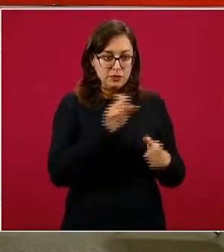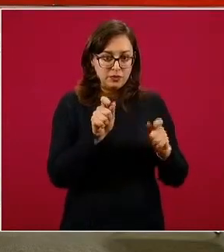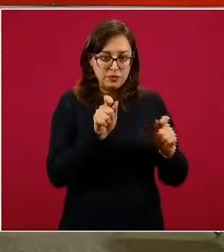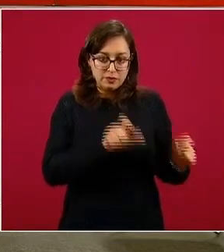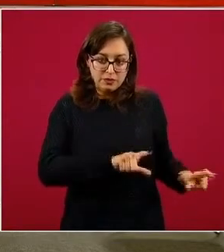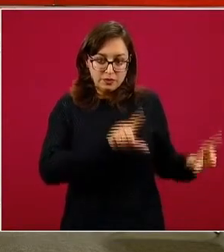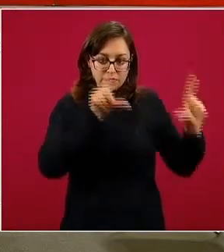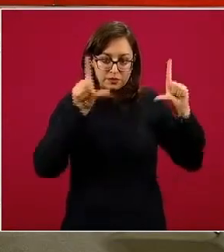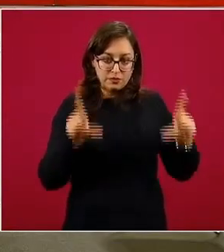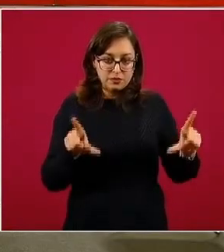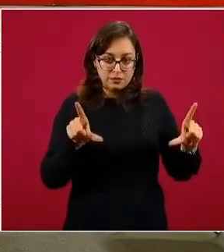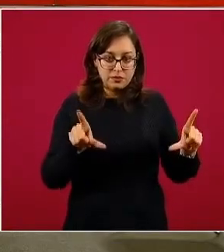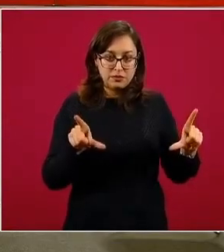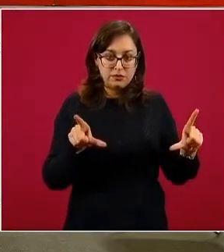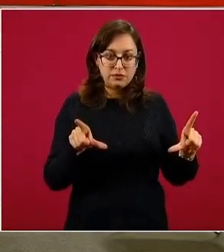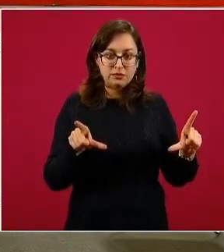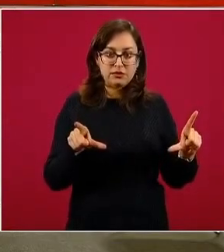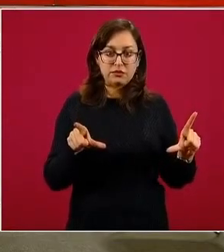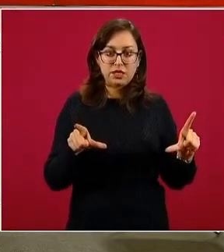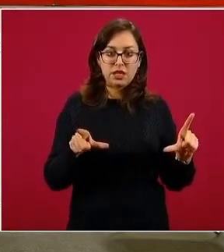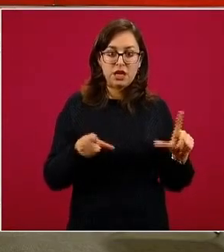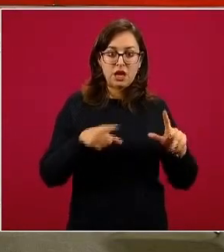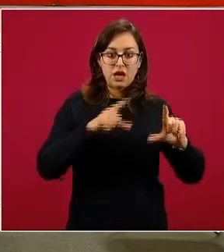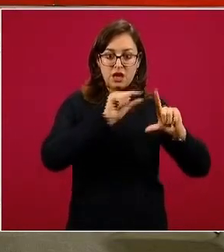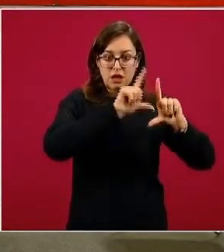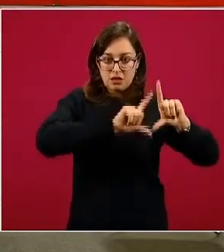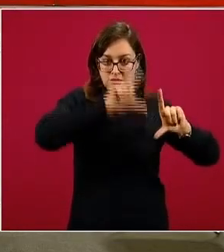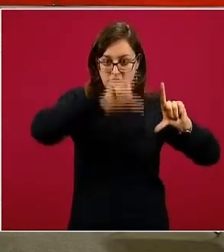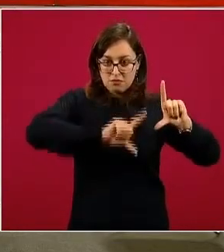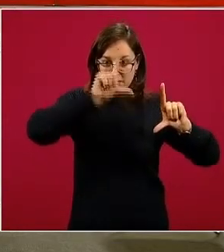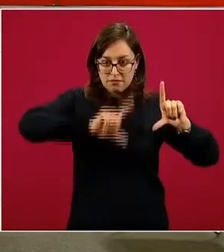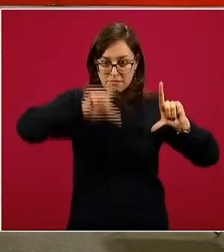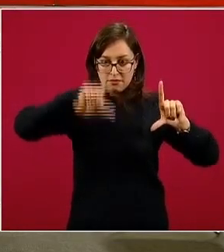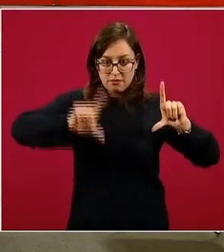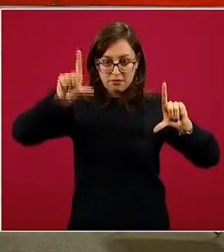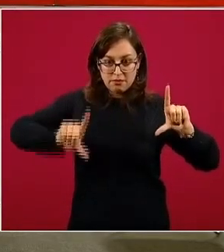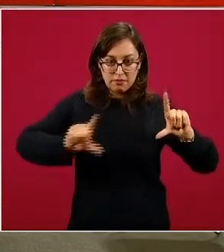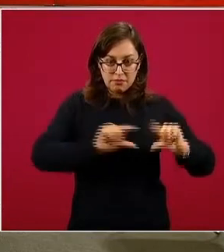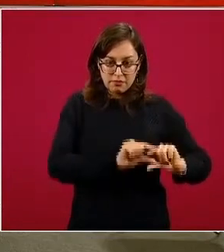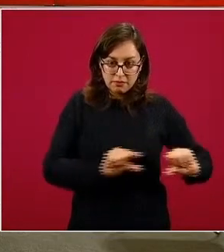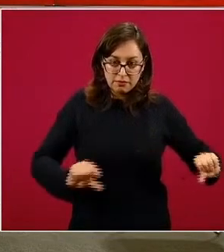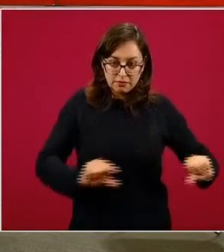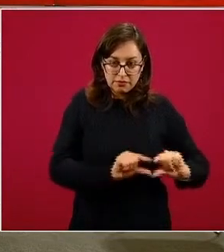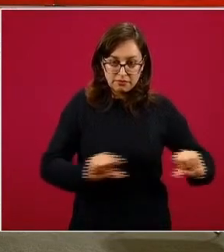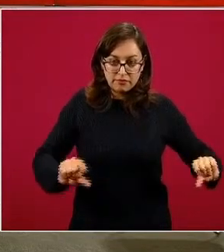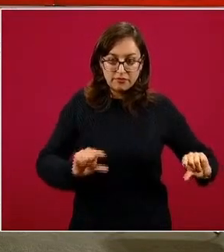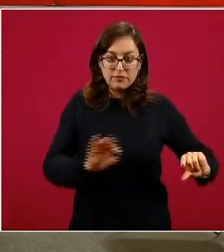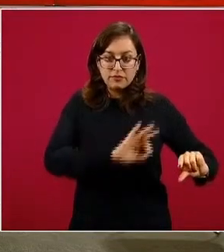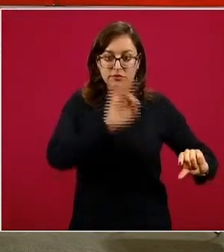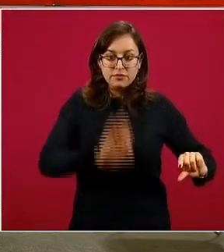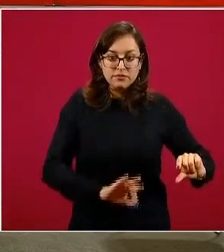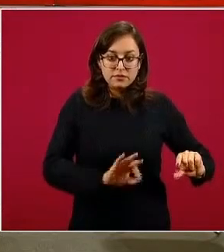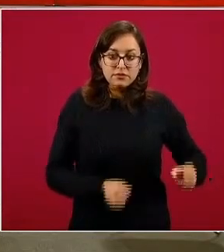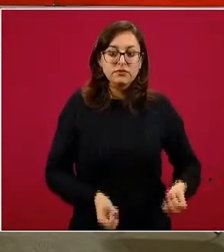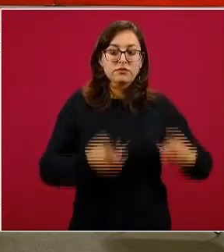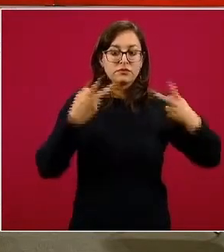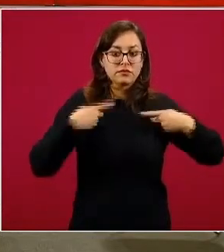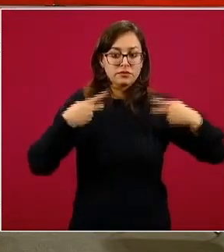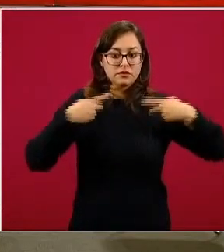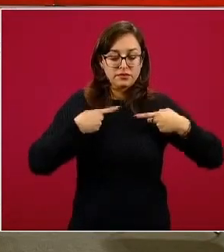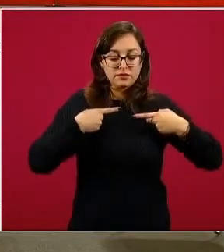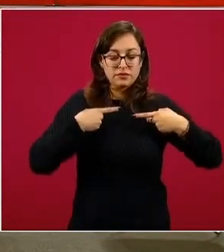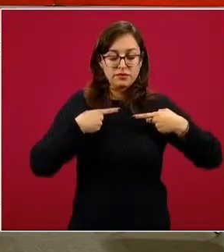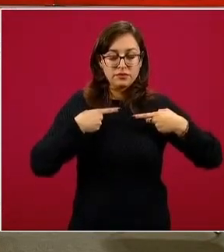colocando la primera diapositiva, donde están las barras de varios colores y donde aparece precisamente el porcentaje